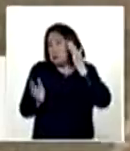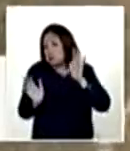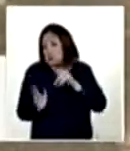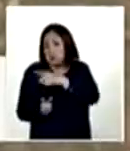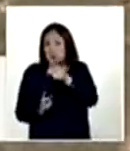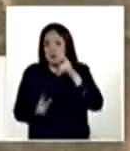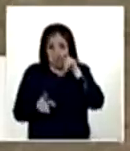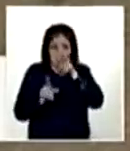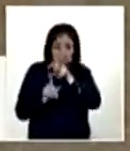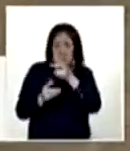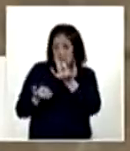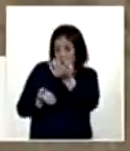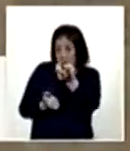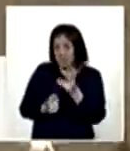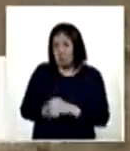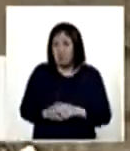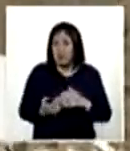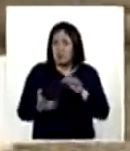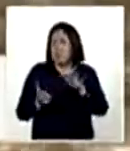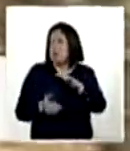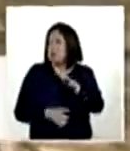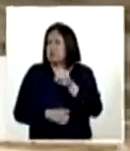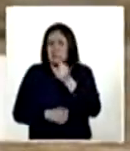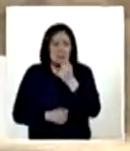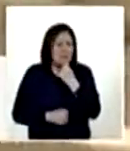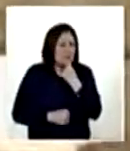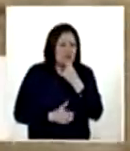logran ver de acá, que es una especie de...